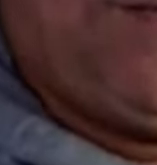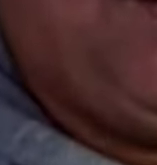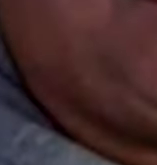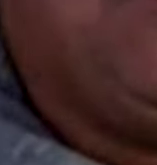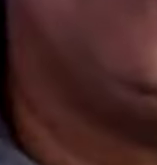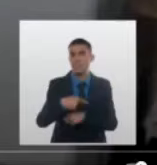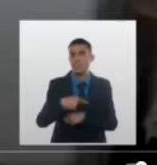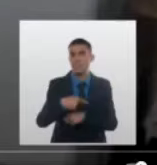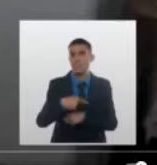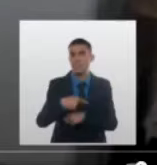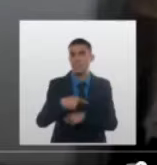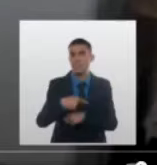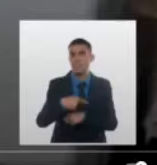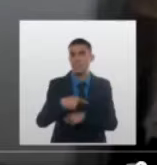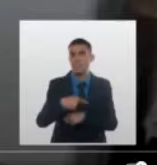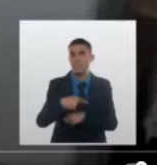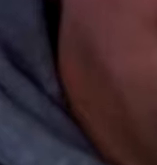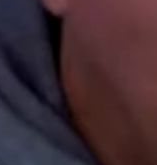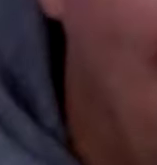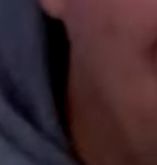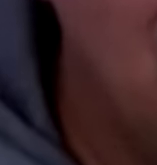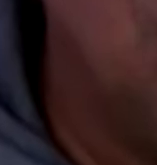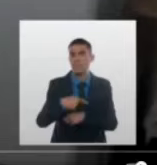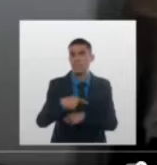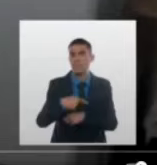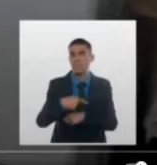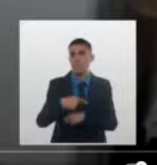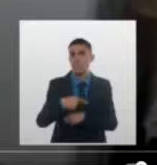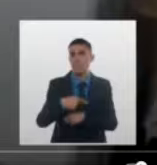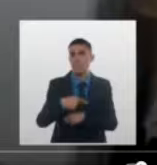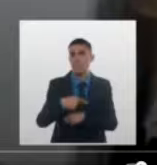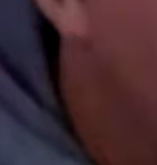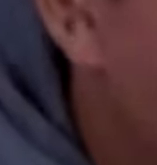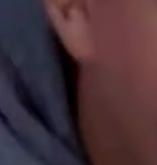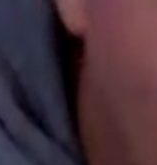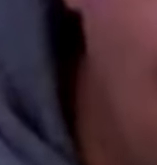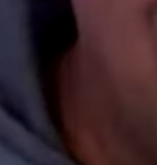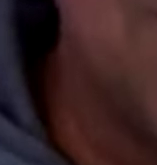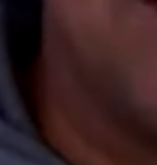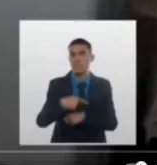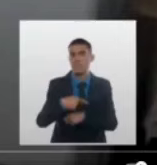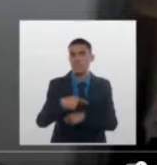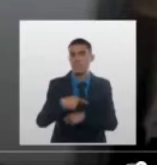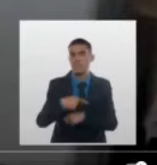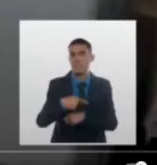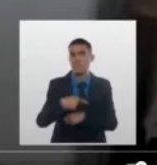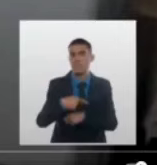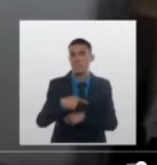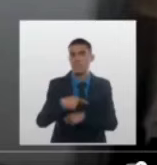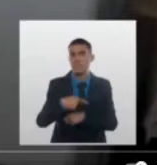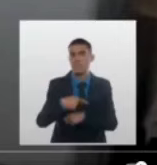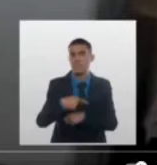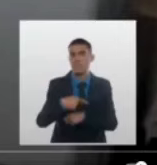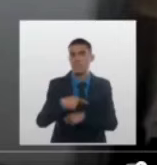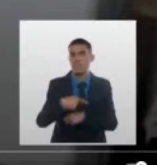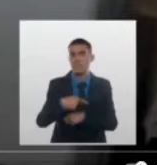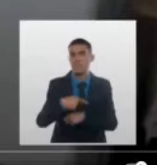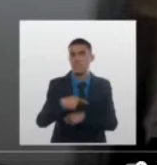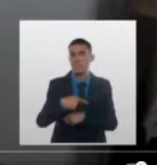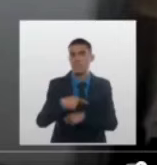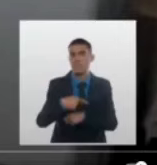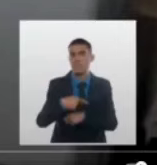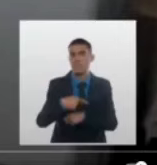Porque así es el comunismo. Si ellos te dicen central, no hay azúcar. Si te dicen cañaveral, es que no hay caña. Tú siempre cuando ellos te digan algo, tú dale